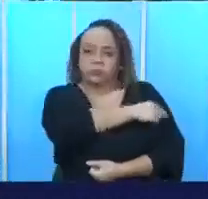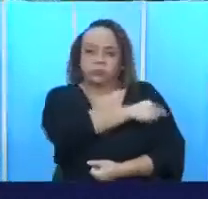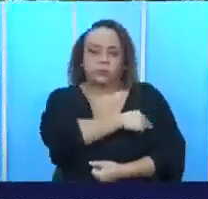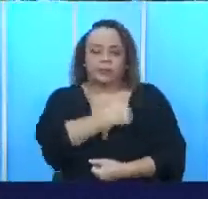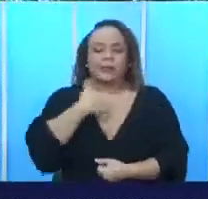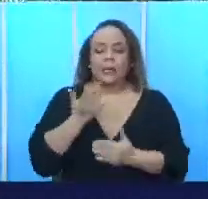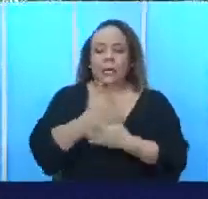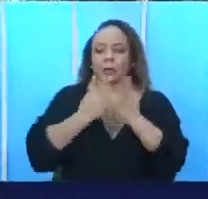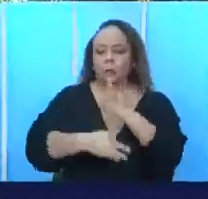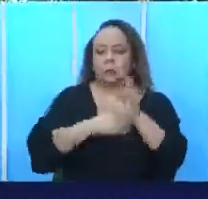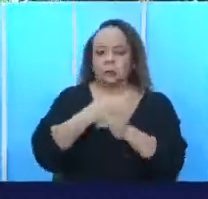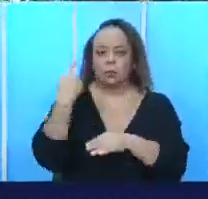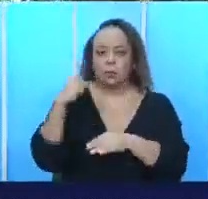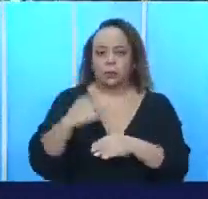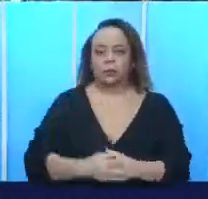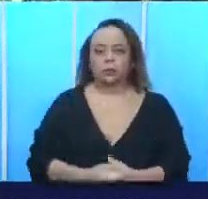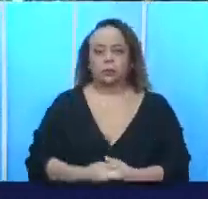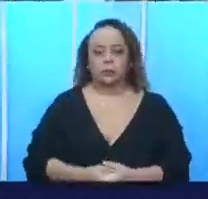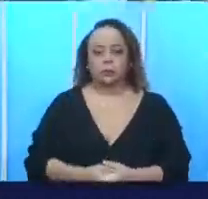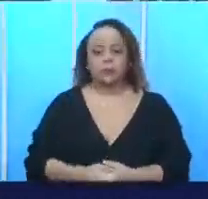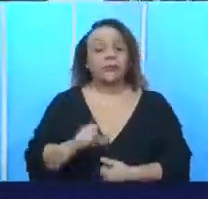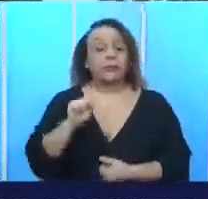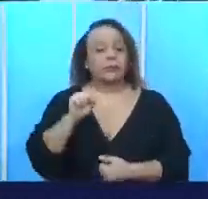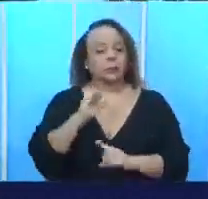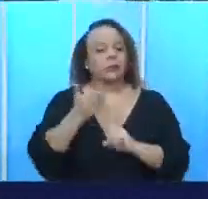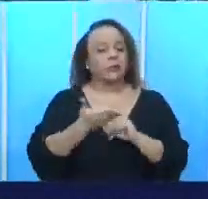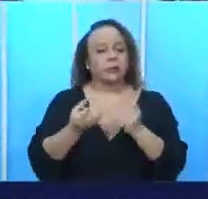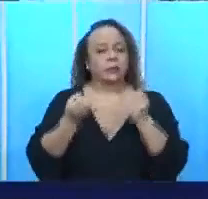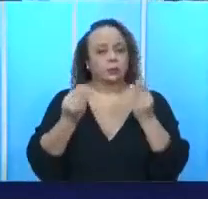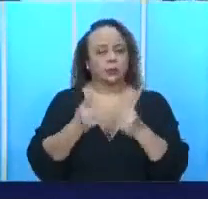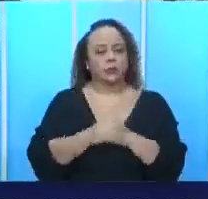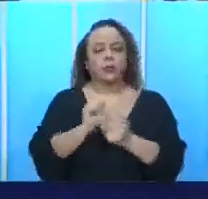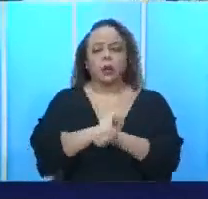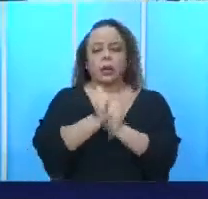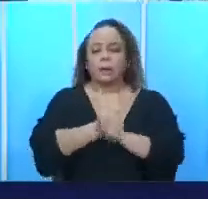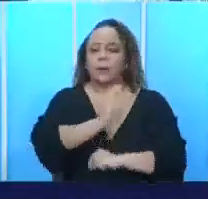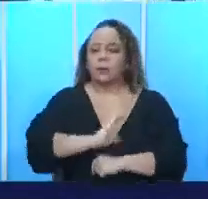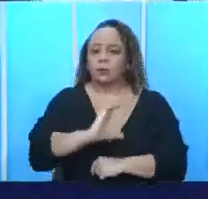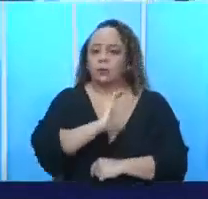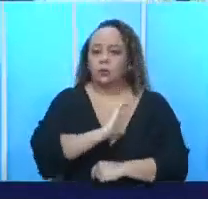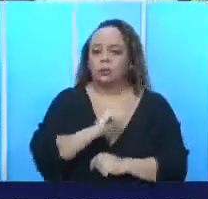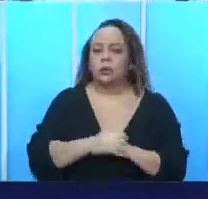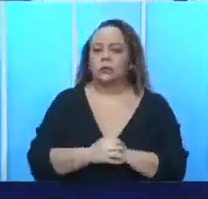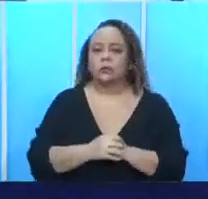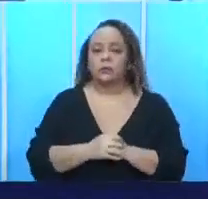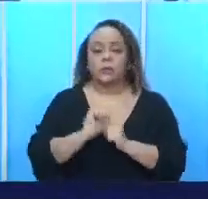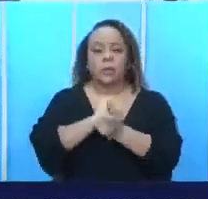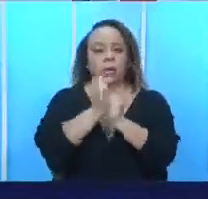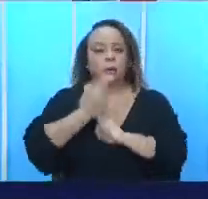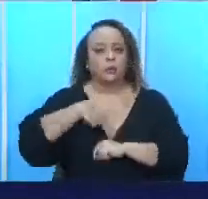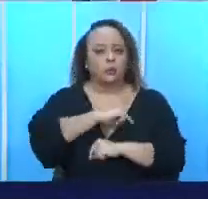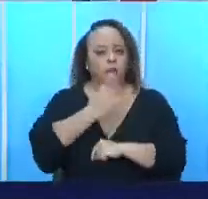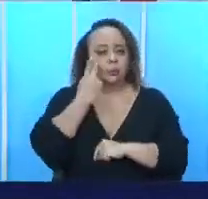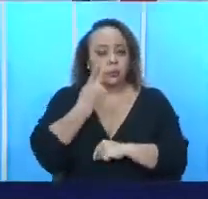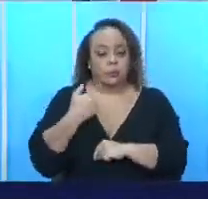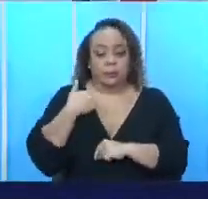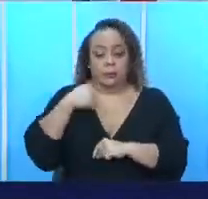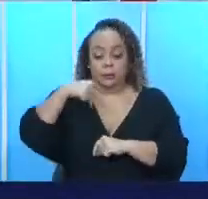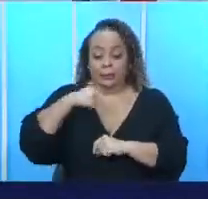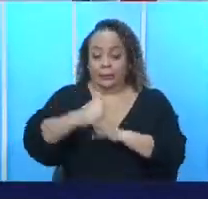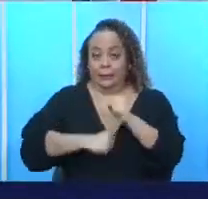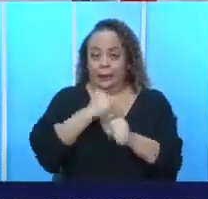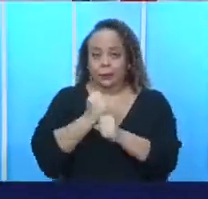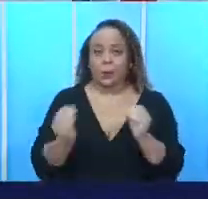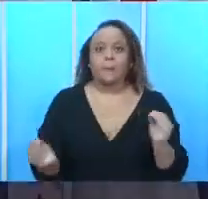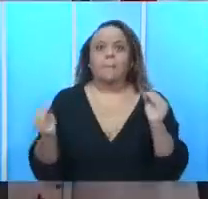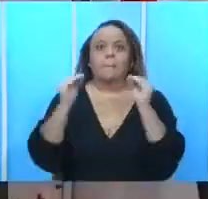sufrían algún tipo de peligro. Sí nos afecta enormemente el cambio de conducta, el cambio en donde vemos que tenemos este año